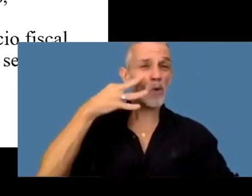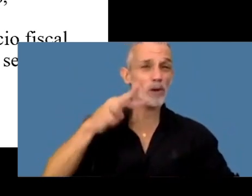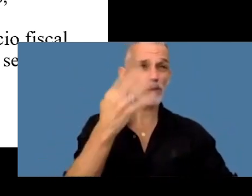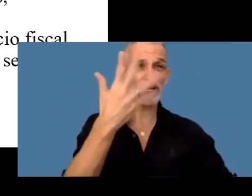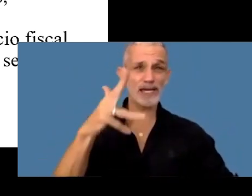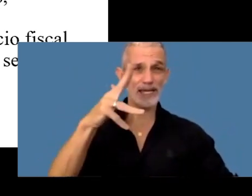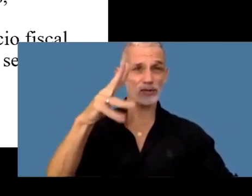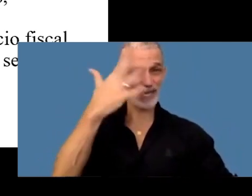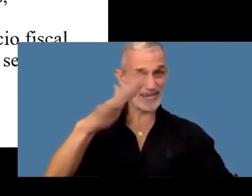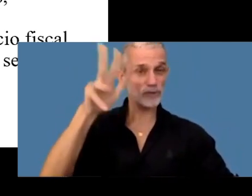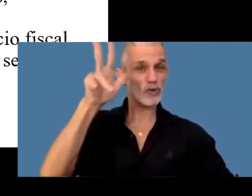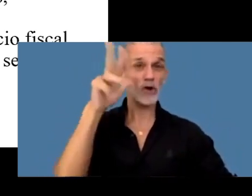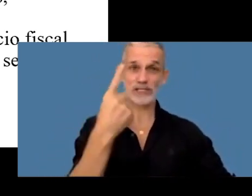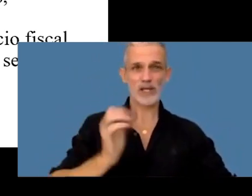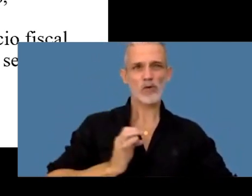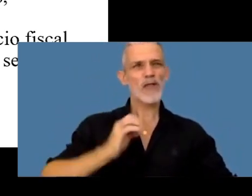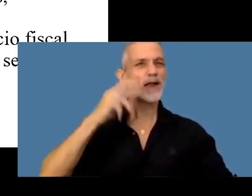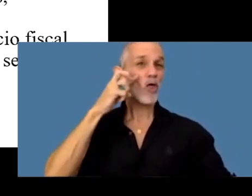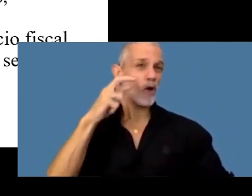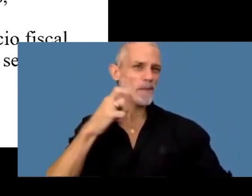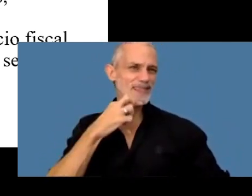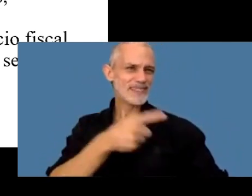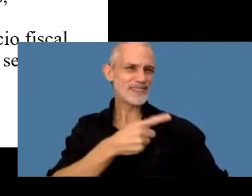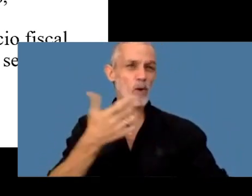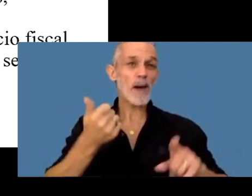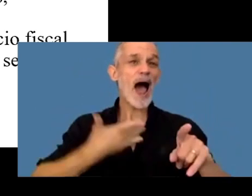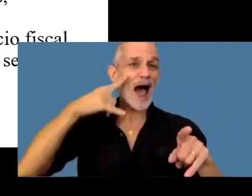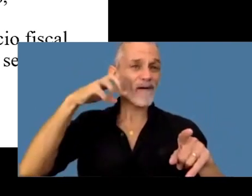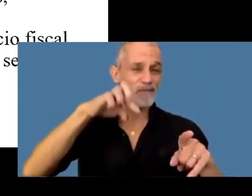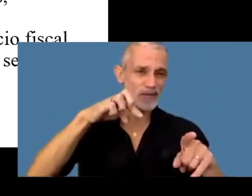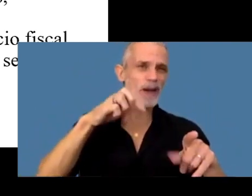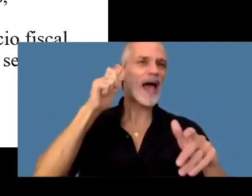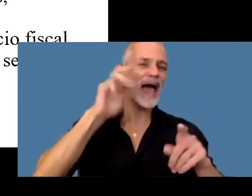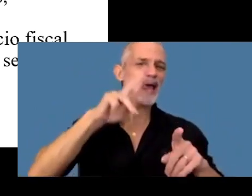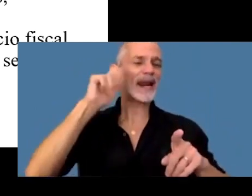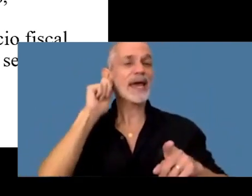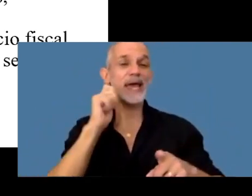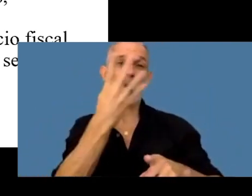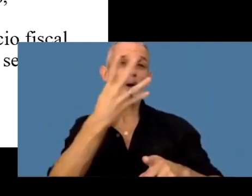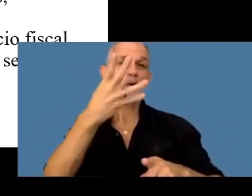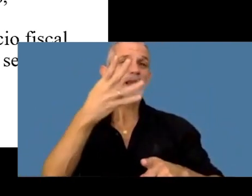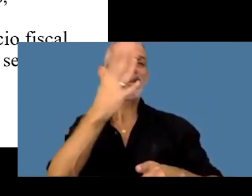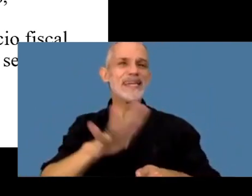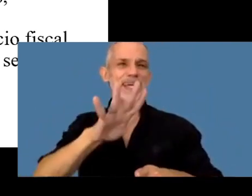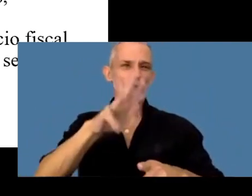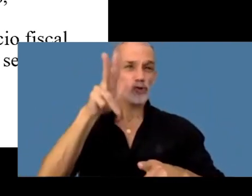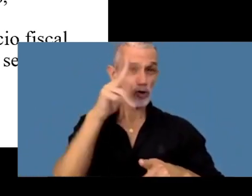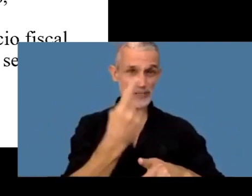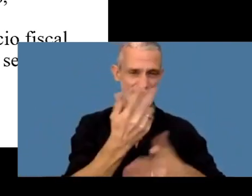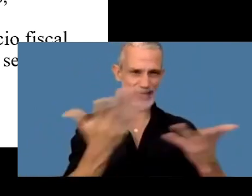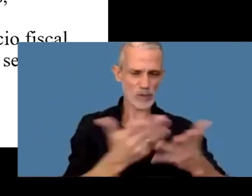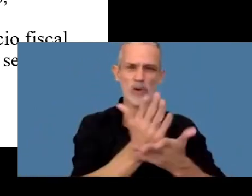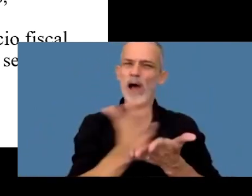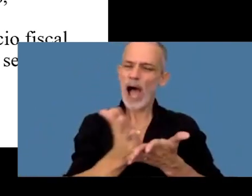4581 del año 2019 de AFIP RG 4581, donde aparte, al igual que lo